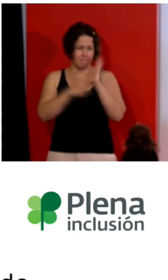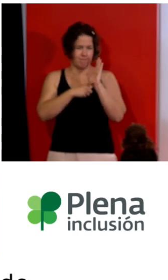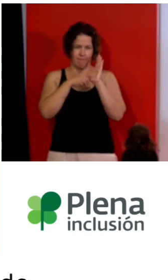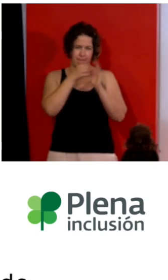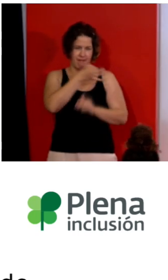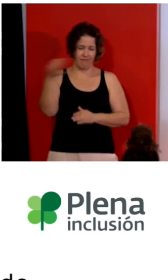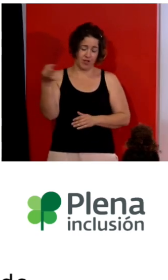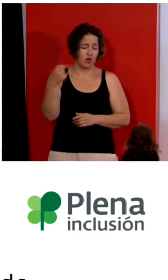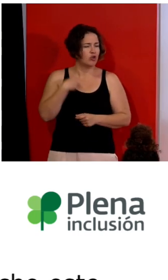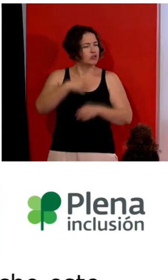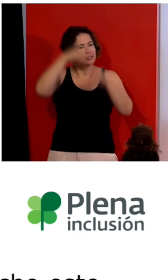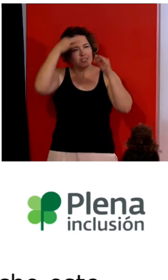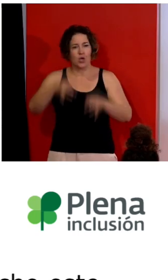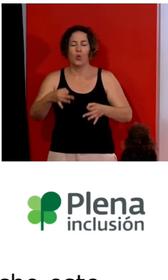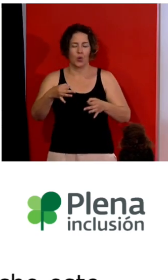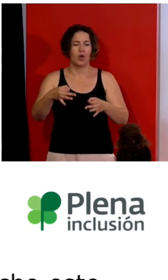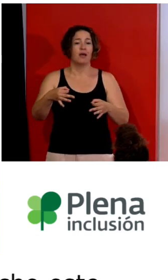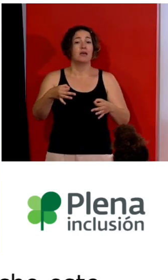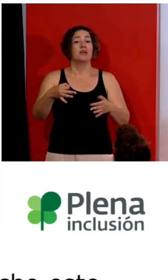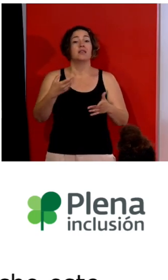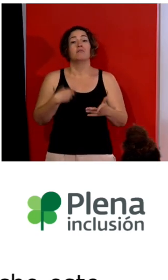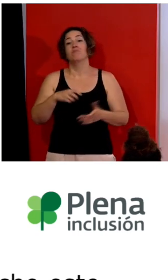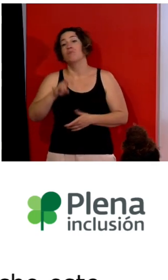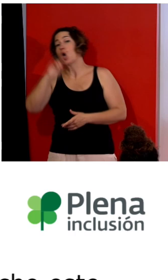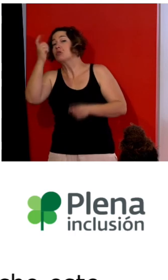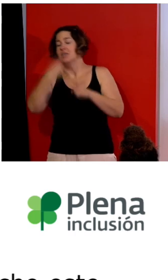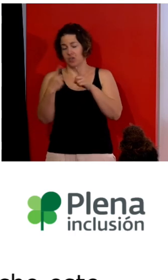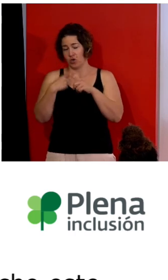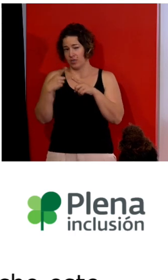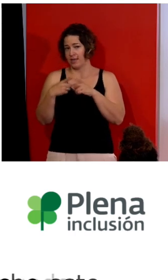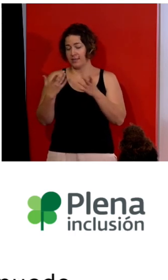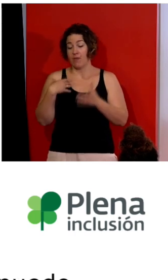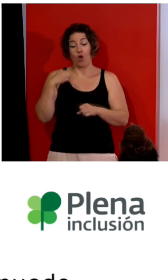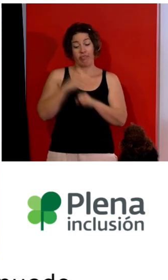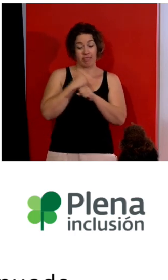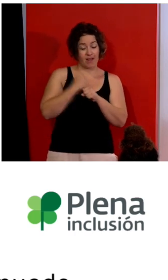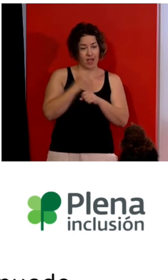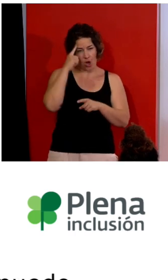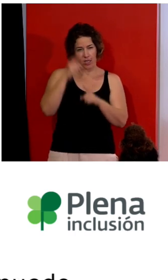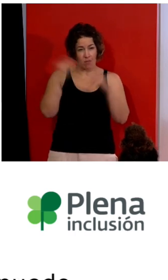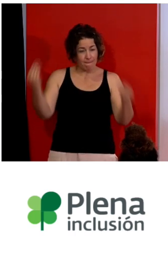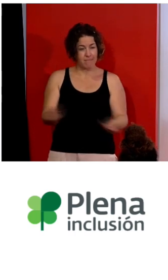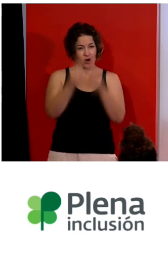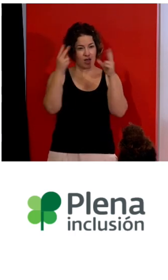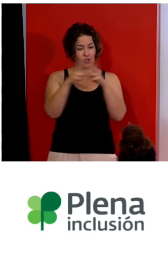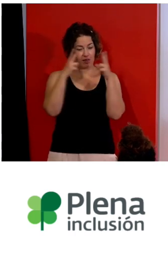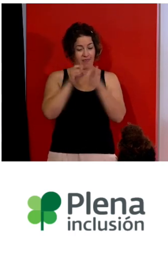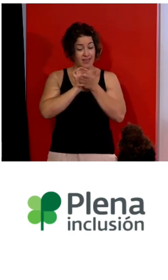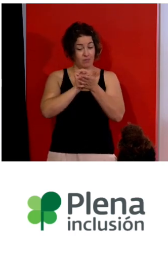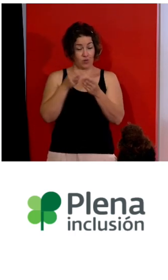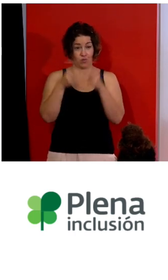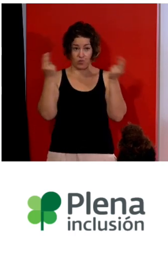Os puedo asegurar que más allá de las otras consideraciones, trabajar para mejorar la sociedad desde el servicio